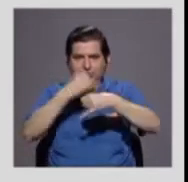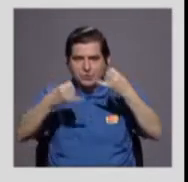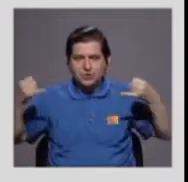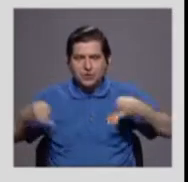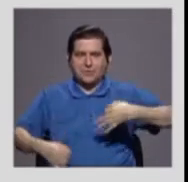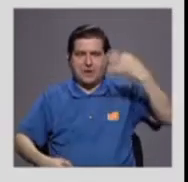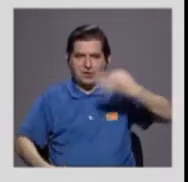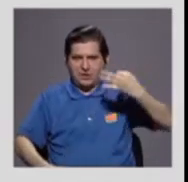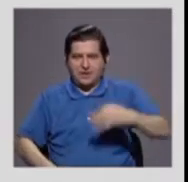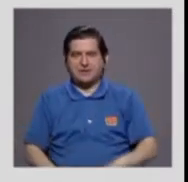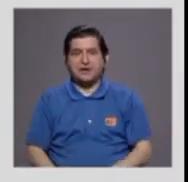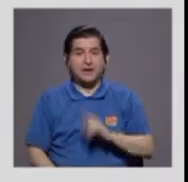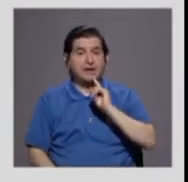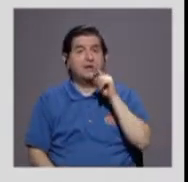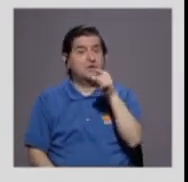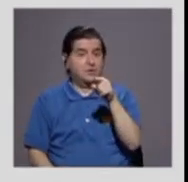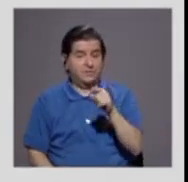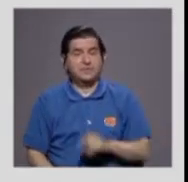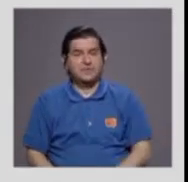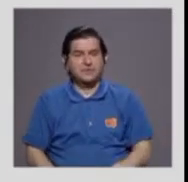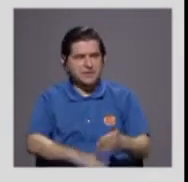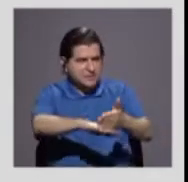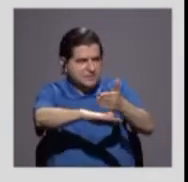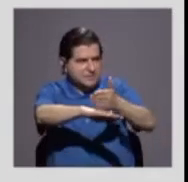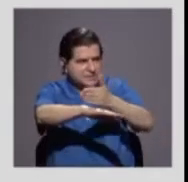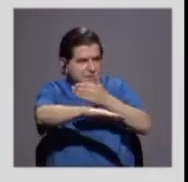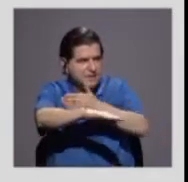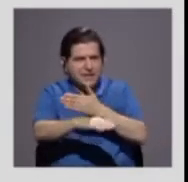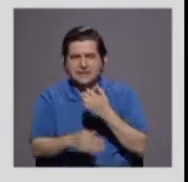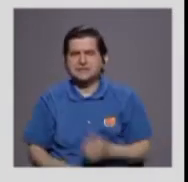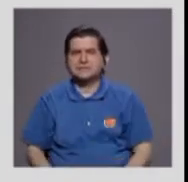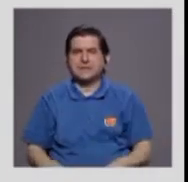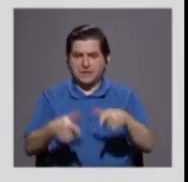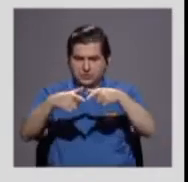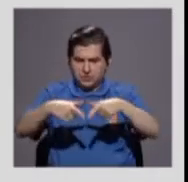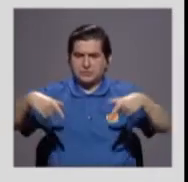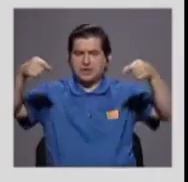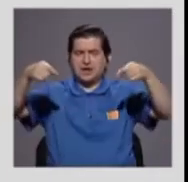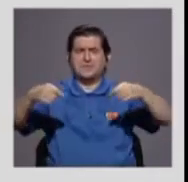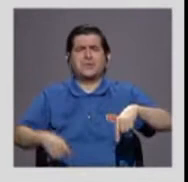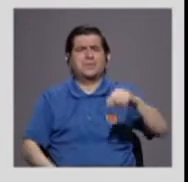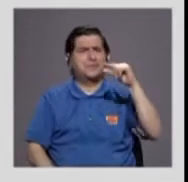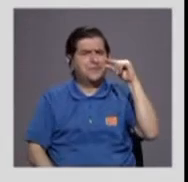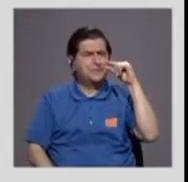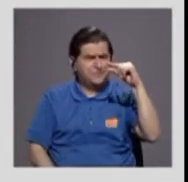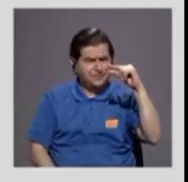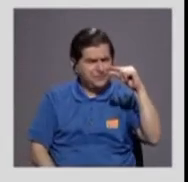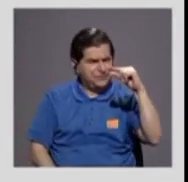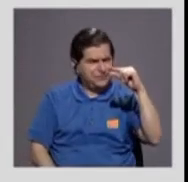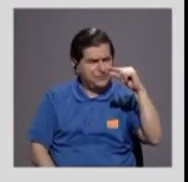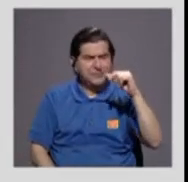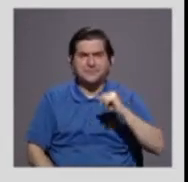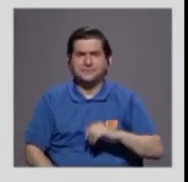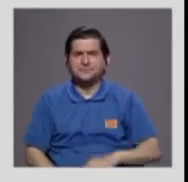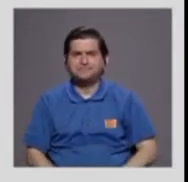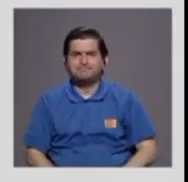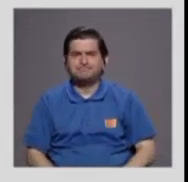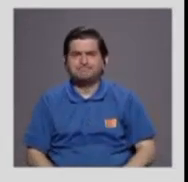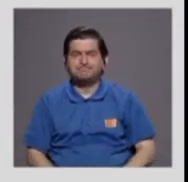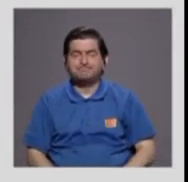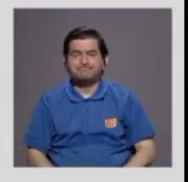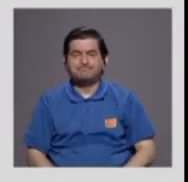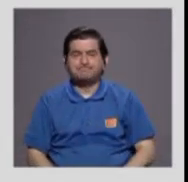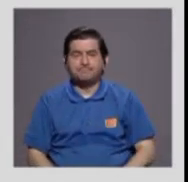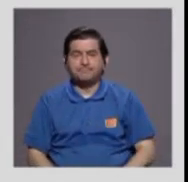Como usted bien apunta, el crecimiento de Japón ha sido mínimo. Pues